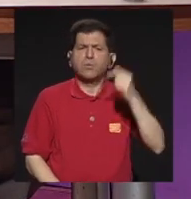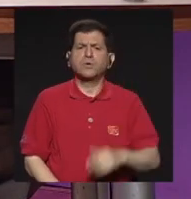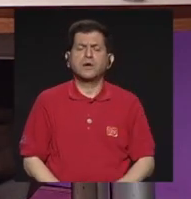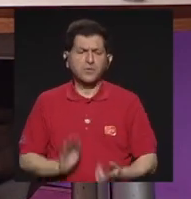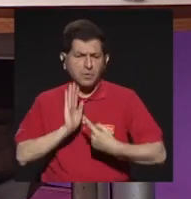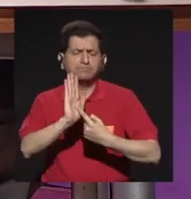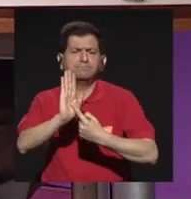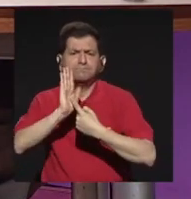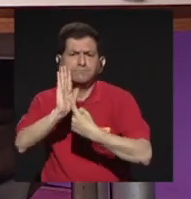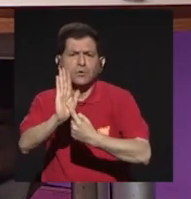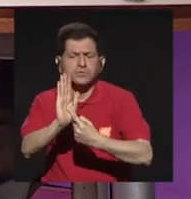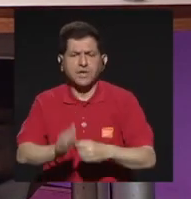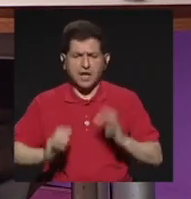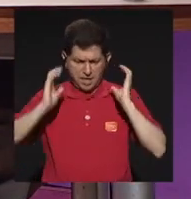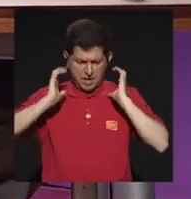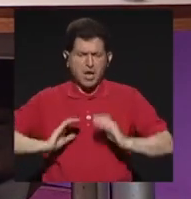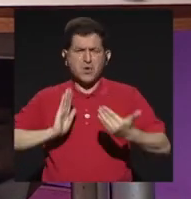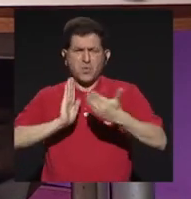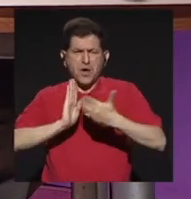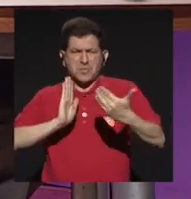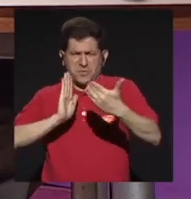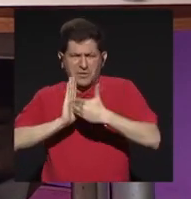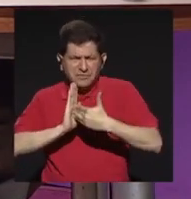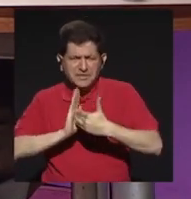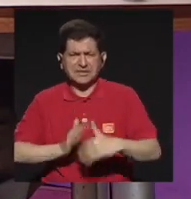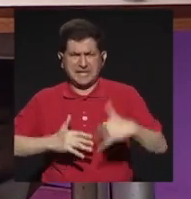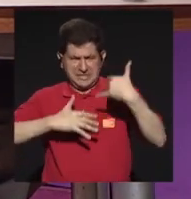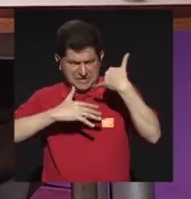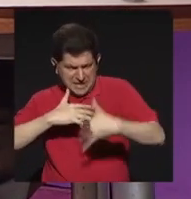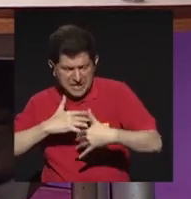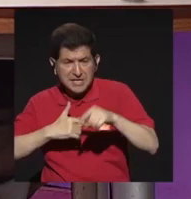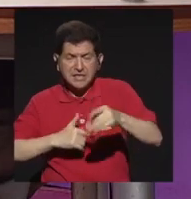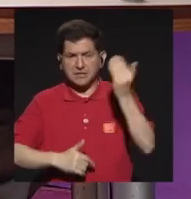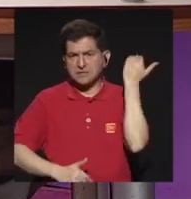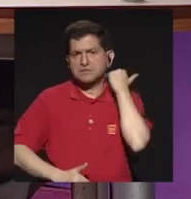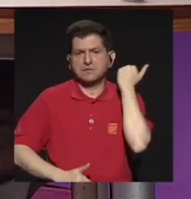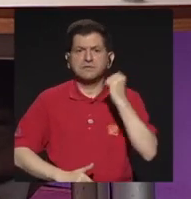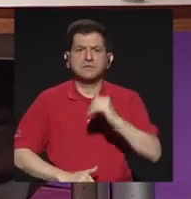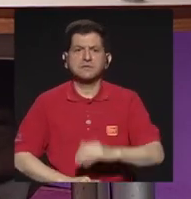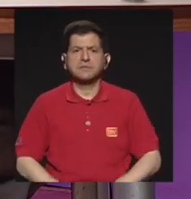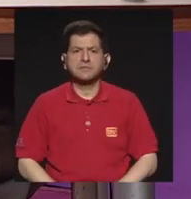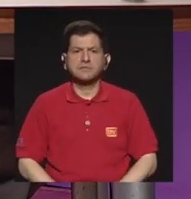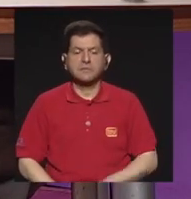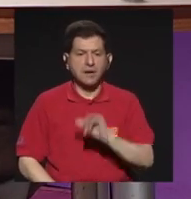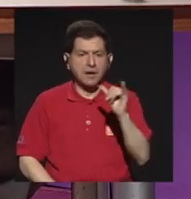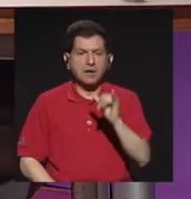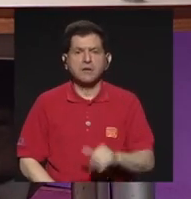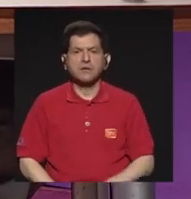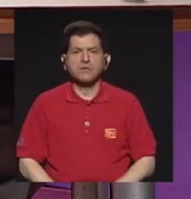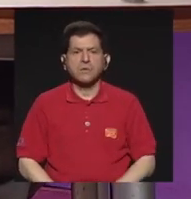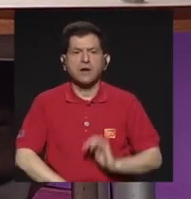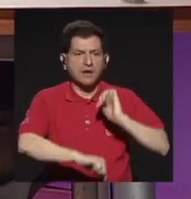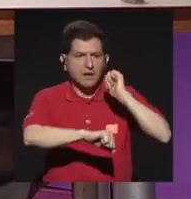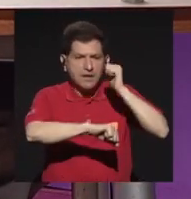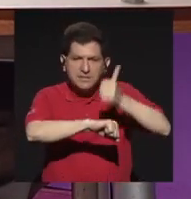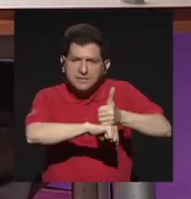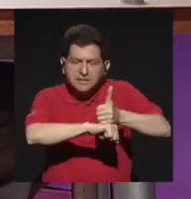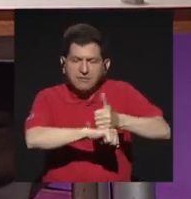enseñan el cuerpo mutilado lacerado de la víctima y colocan 3